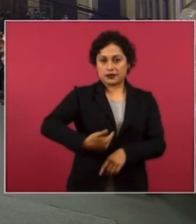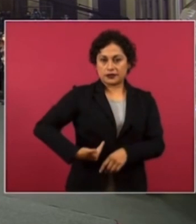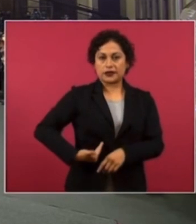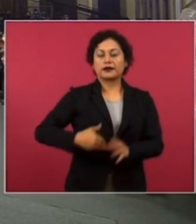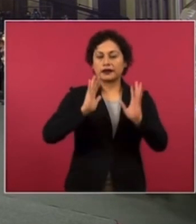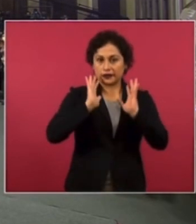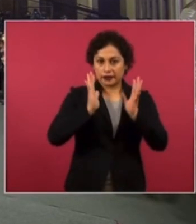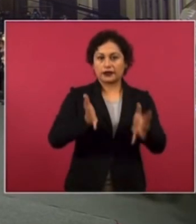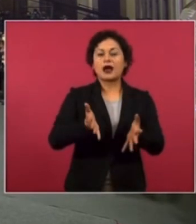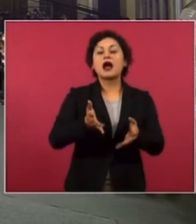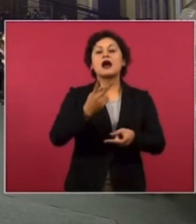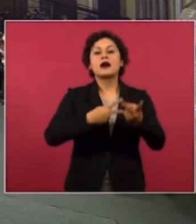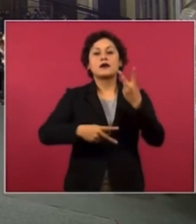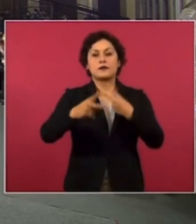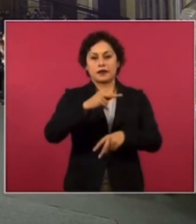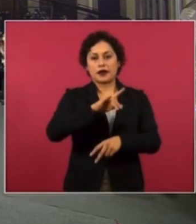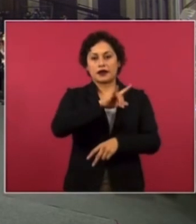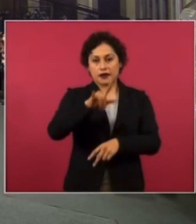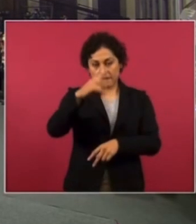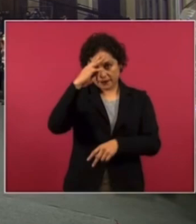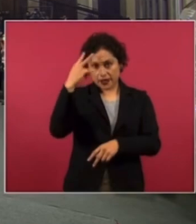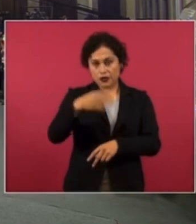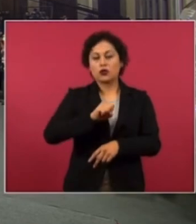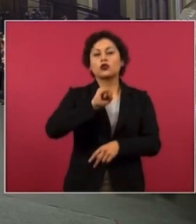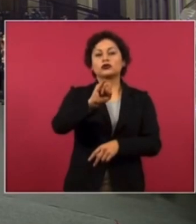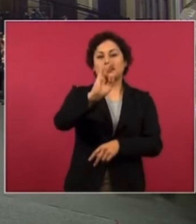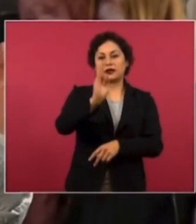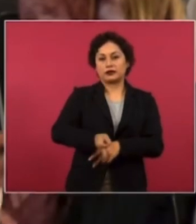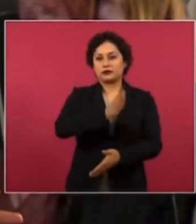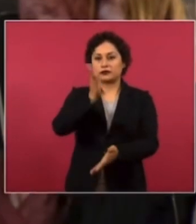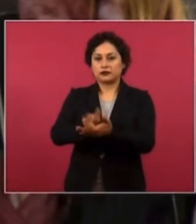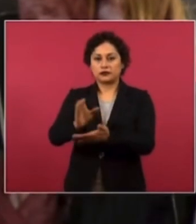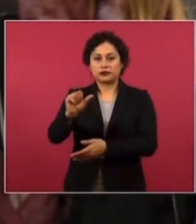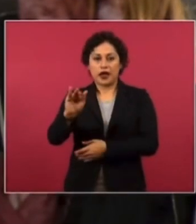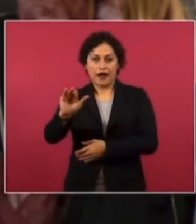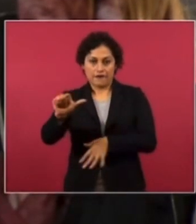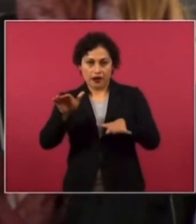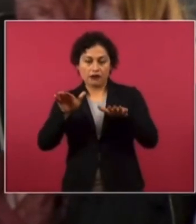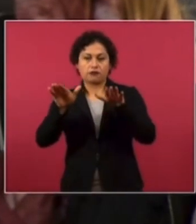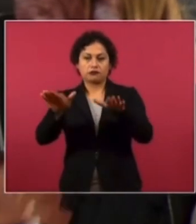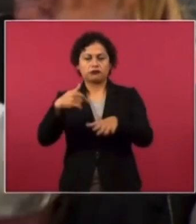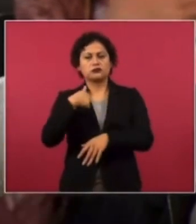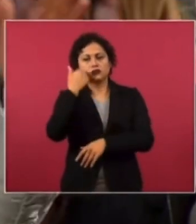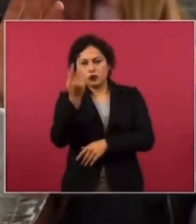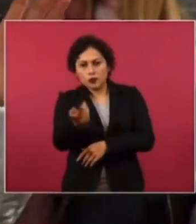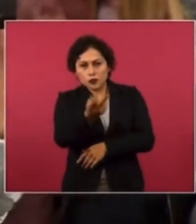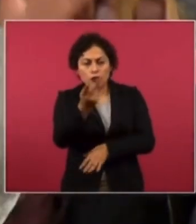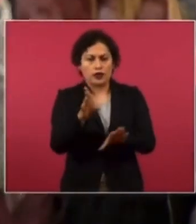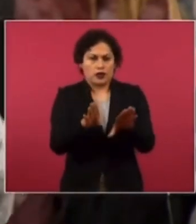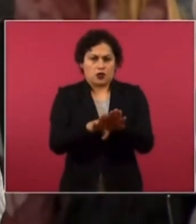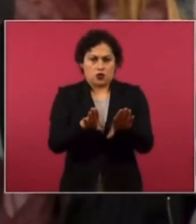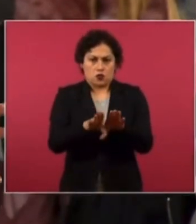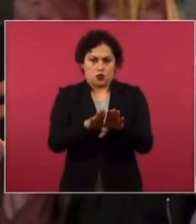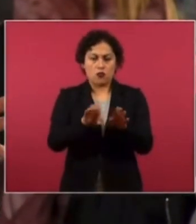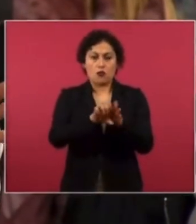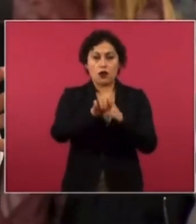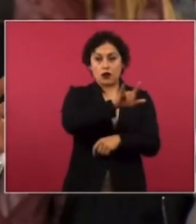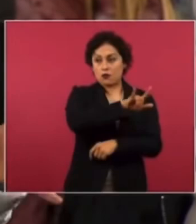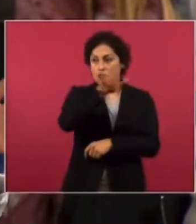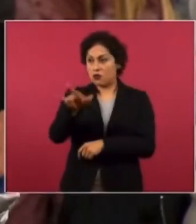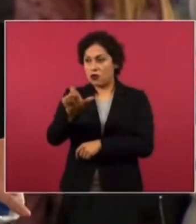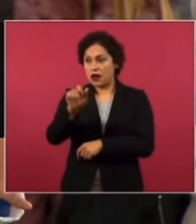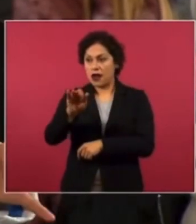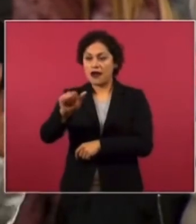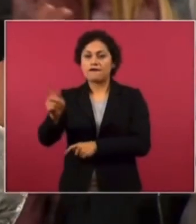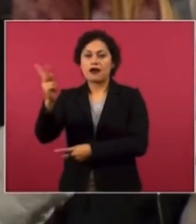Ya confirmó su arribo a México vía el aeropuerto Felipe Ángeles. Preguntarle cómo se va a dar este trazo de ruta para su traslado a la Ciudad de